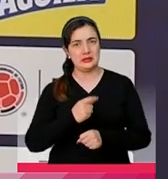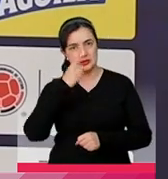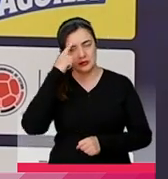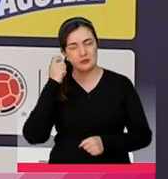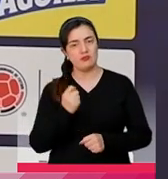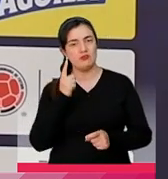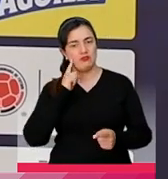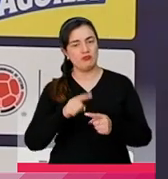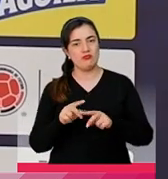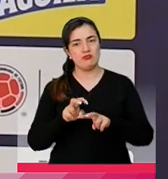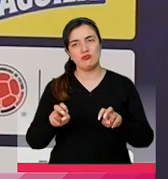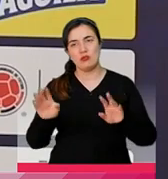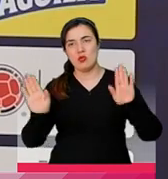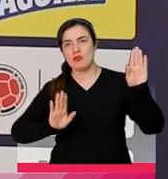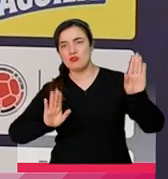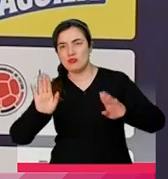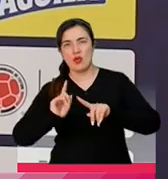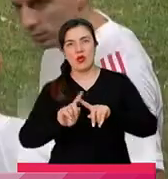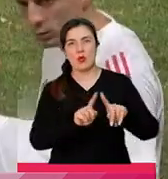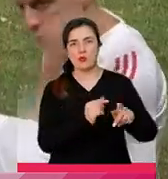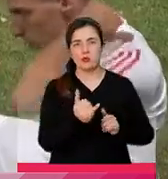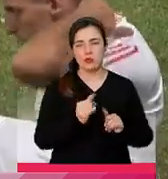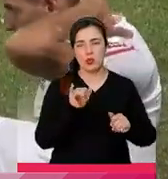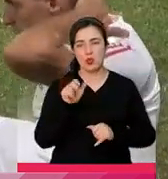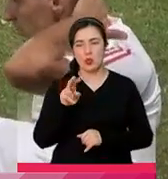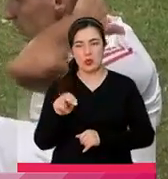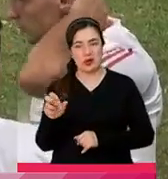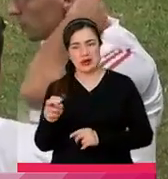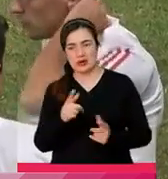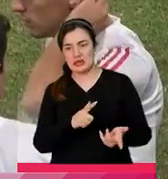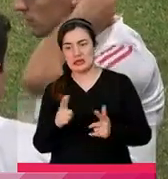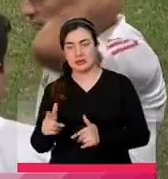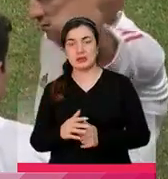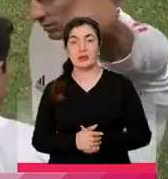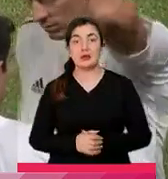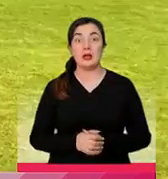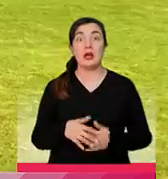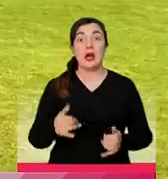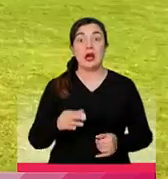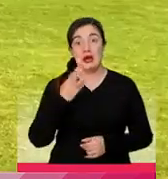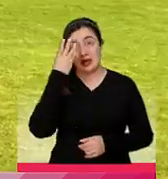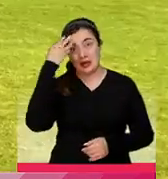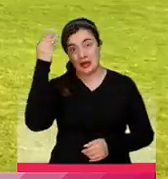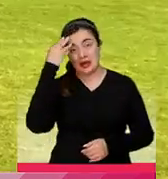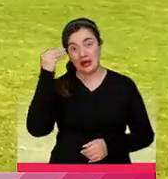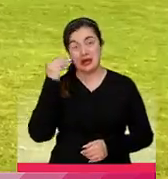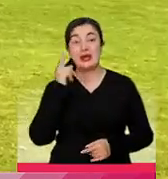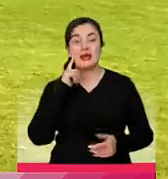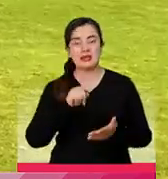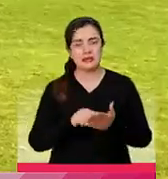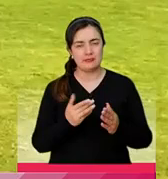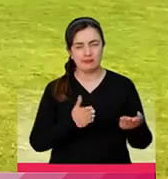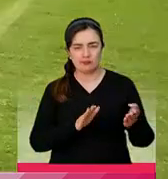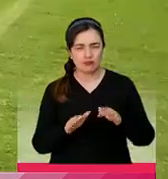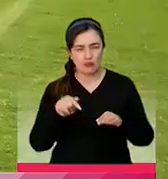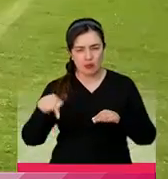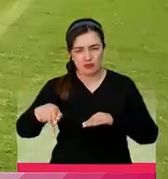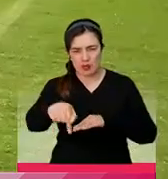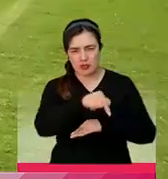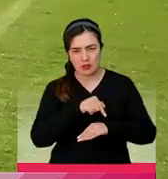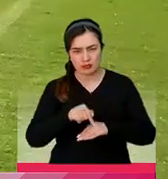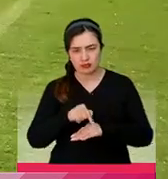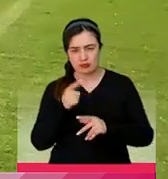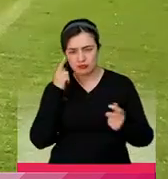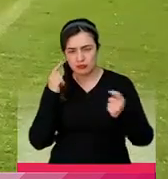portería también un juan está listo y con el gran momento de jaime rodríguez el diseño táctico de esta colombia influirá para que